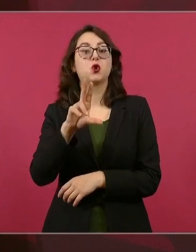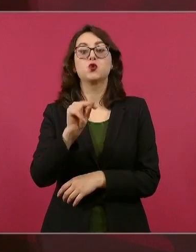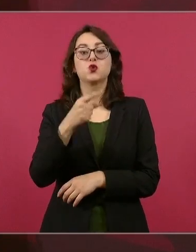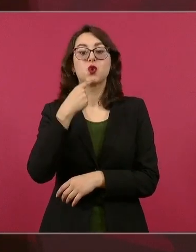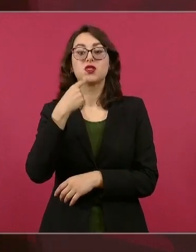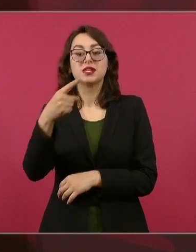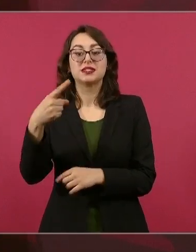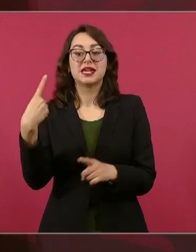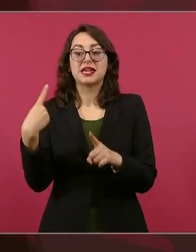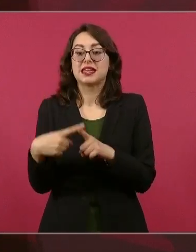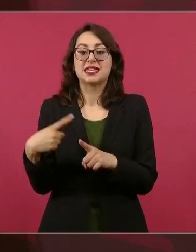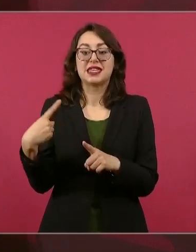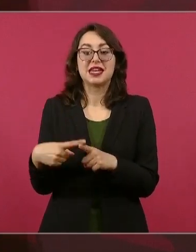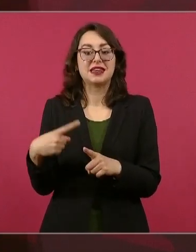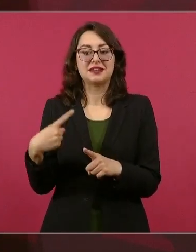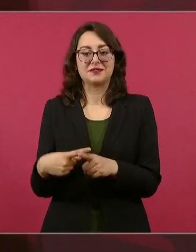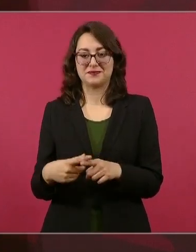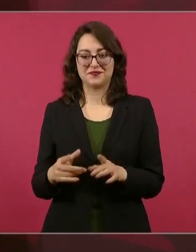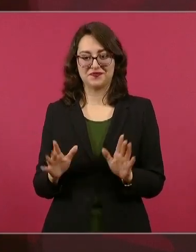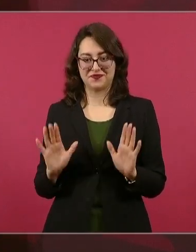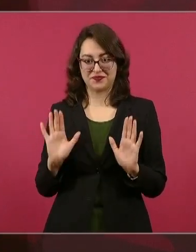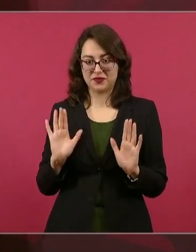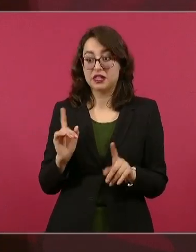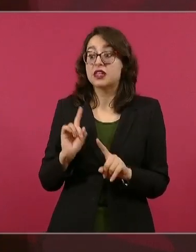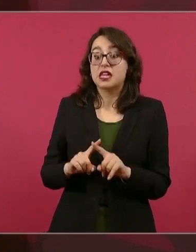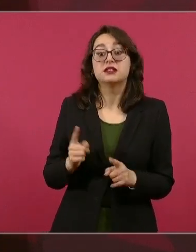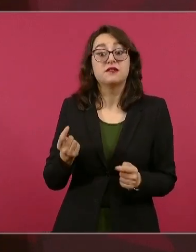ahí tampoco sí quiere que se vaya.